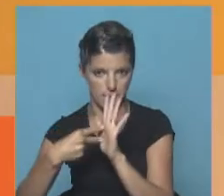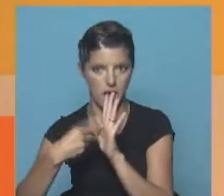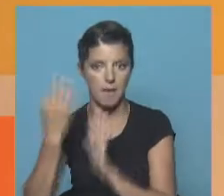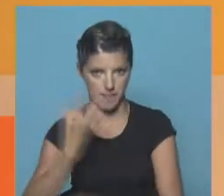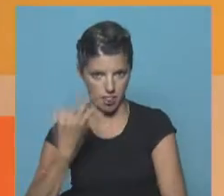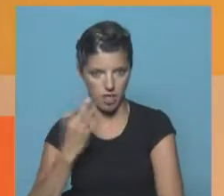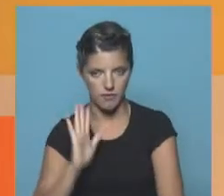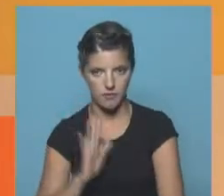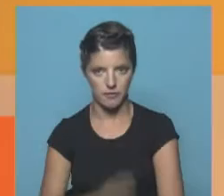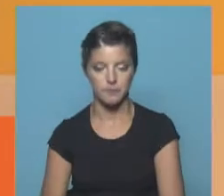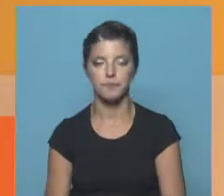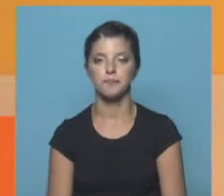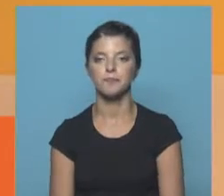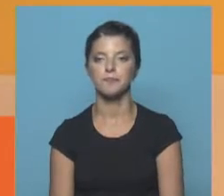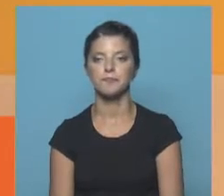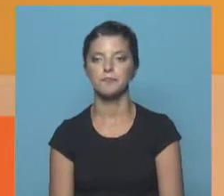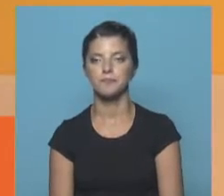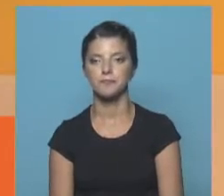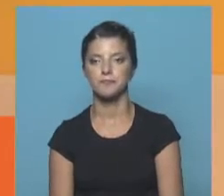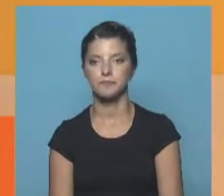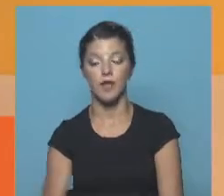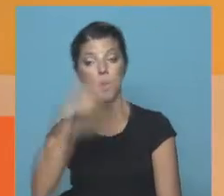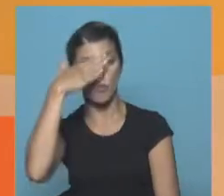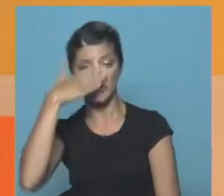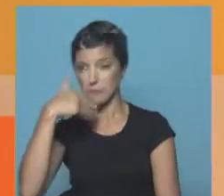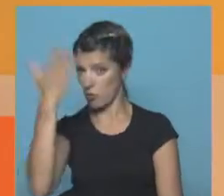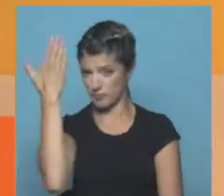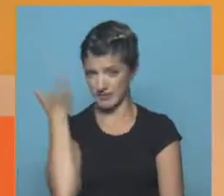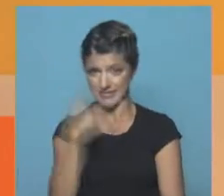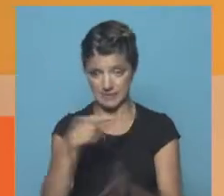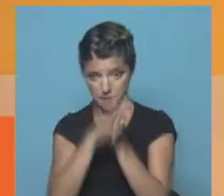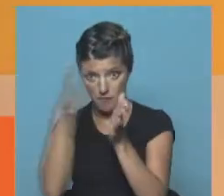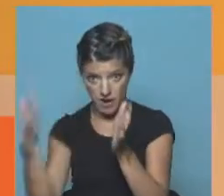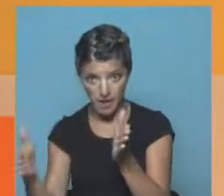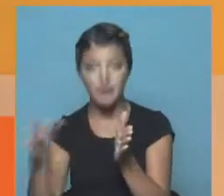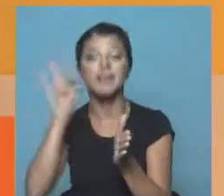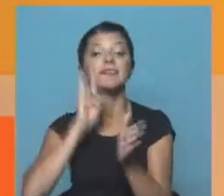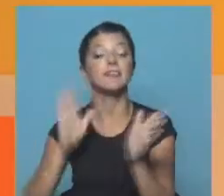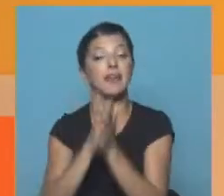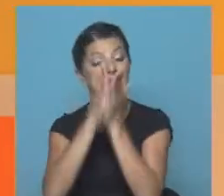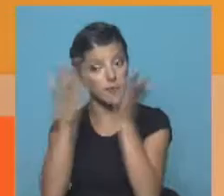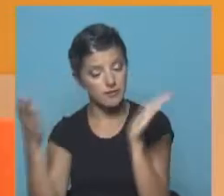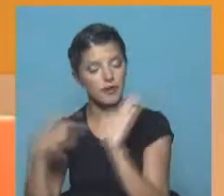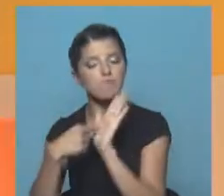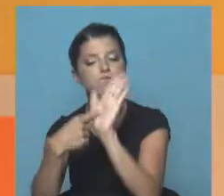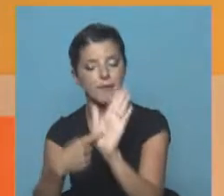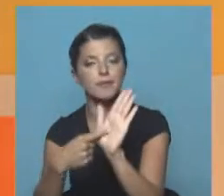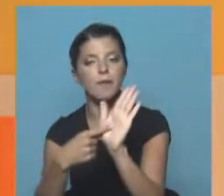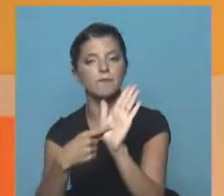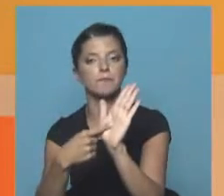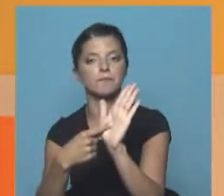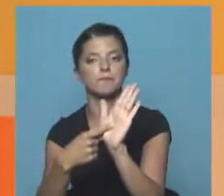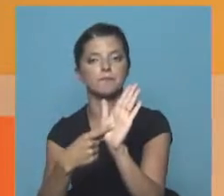para salir de esto. El número último de esta semana de revista The Economist publica una encuesta que después